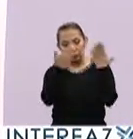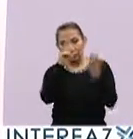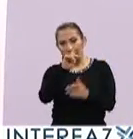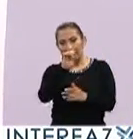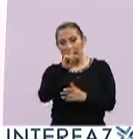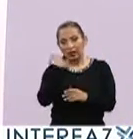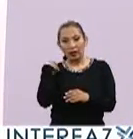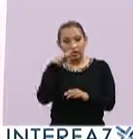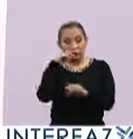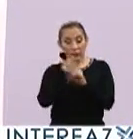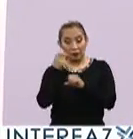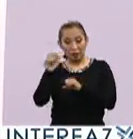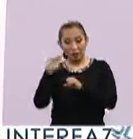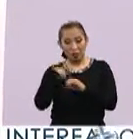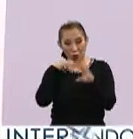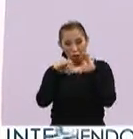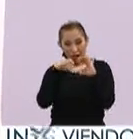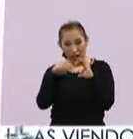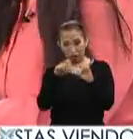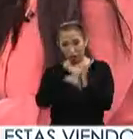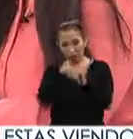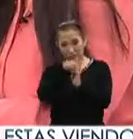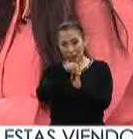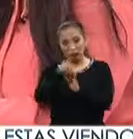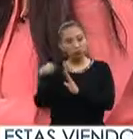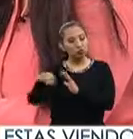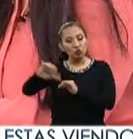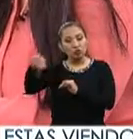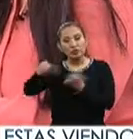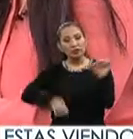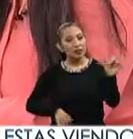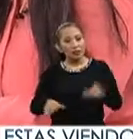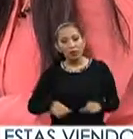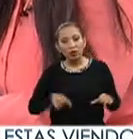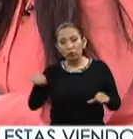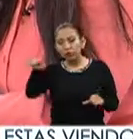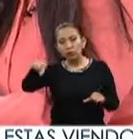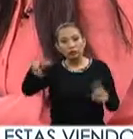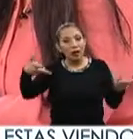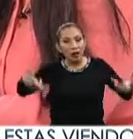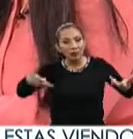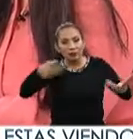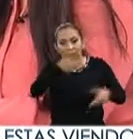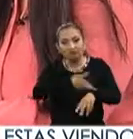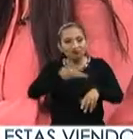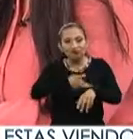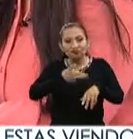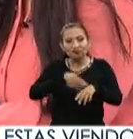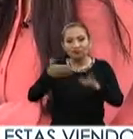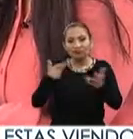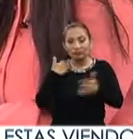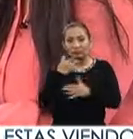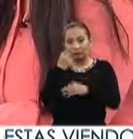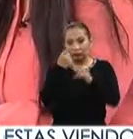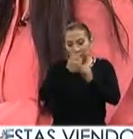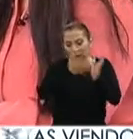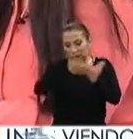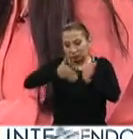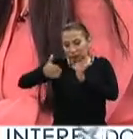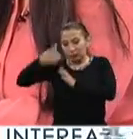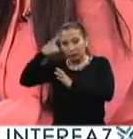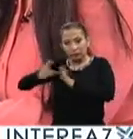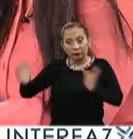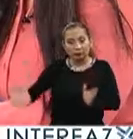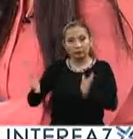responsable de comunicación de esta misma institución, ¿qué otras actividades están gestionando a lo largo del año precisamente